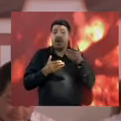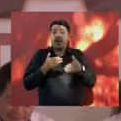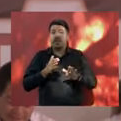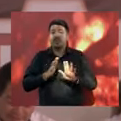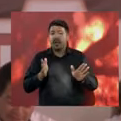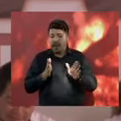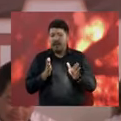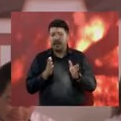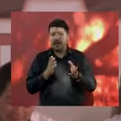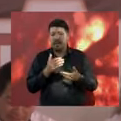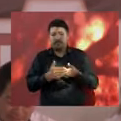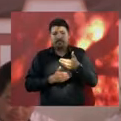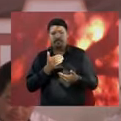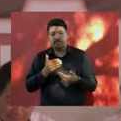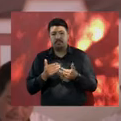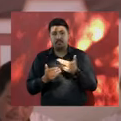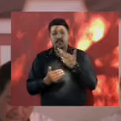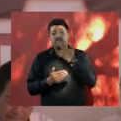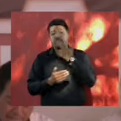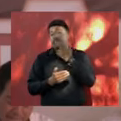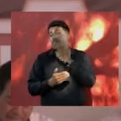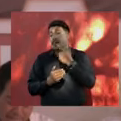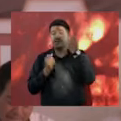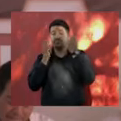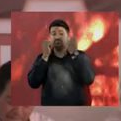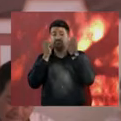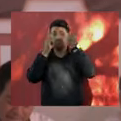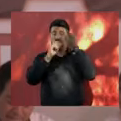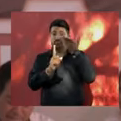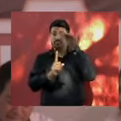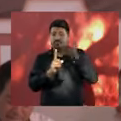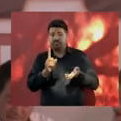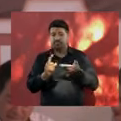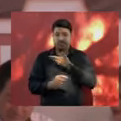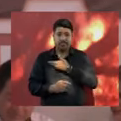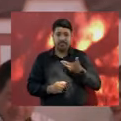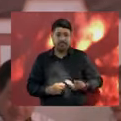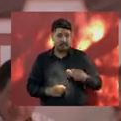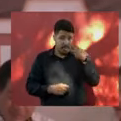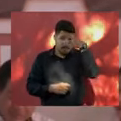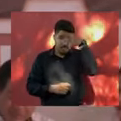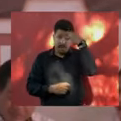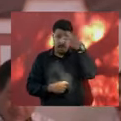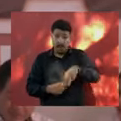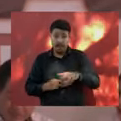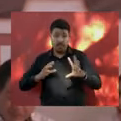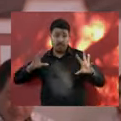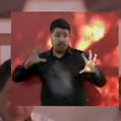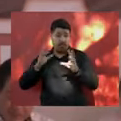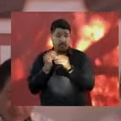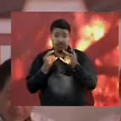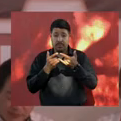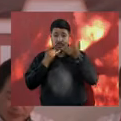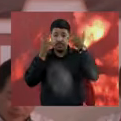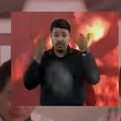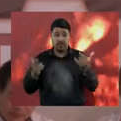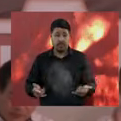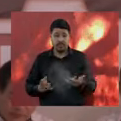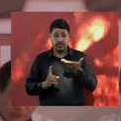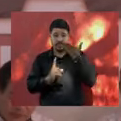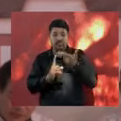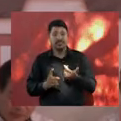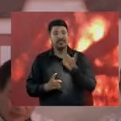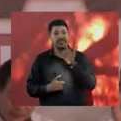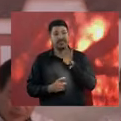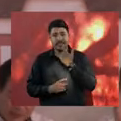podemos decir es el mejor presidente que ha tenido México en la historia moderna, Andrés Manuel López